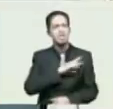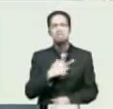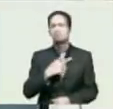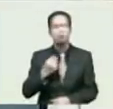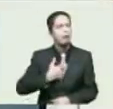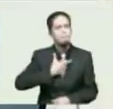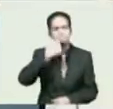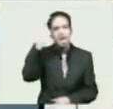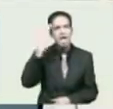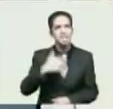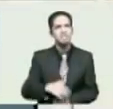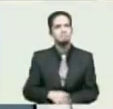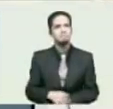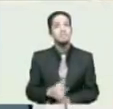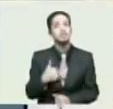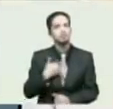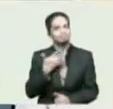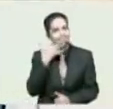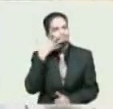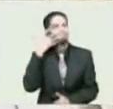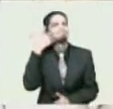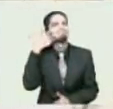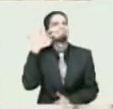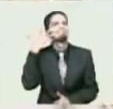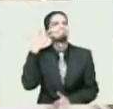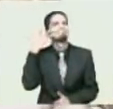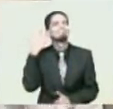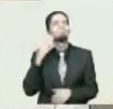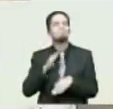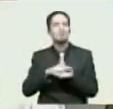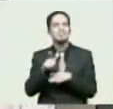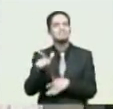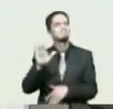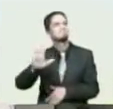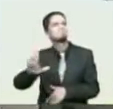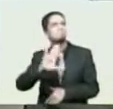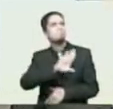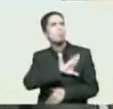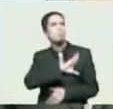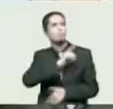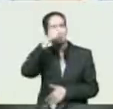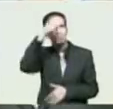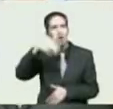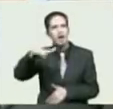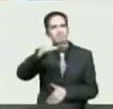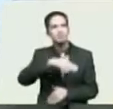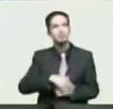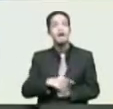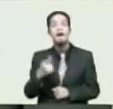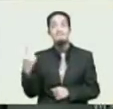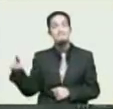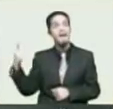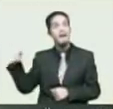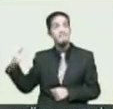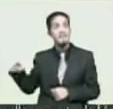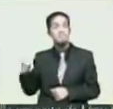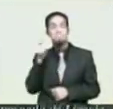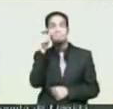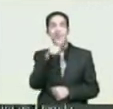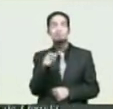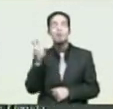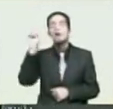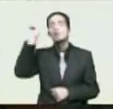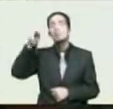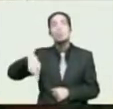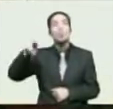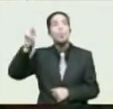decirlo, me llena más de orgullo, porque uno viene de un pueblo. Ahí hay compañeros y compañeras que jamás en su